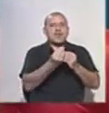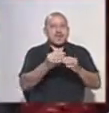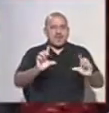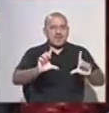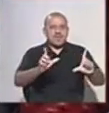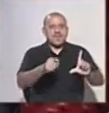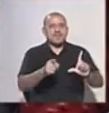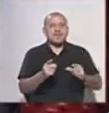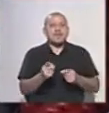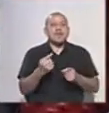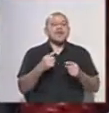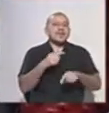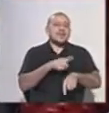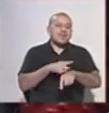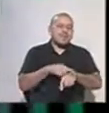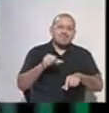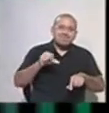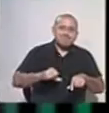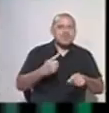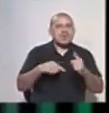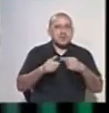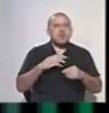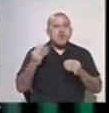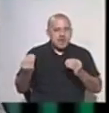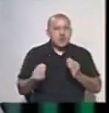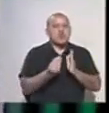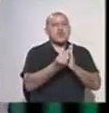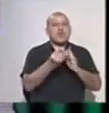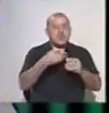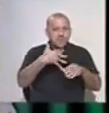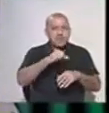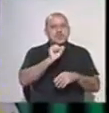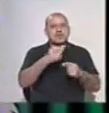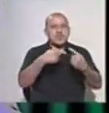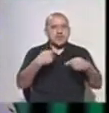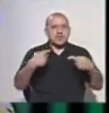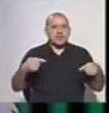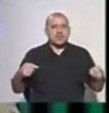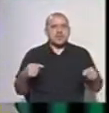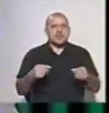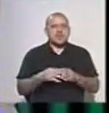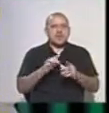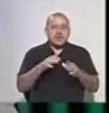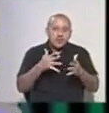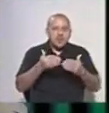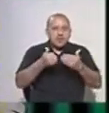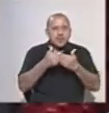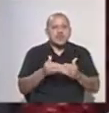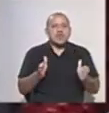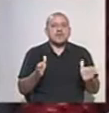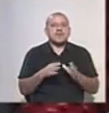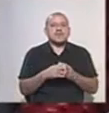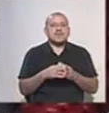tiempo, pero... Y vamos a incorporar otro par de cosas más que van surgiendo, porque este tan solo es el comienzo. Este espectáculo